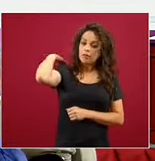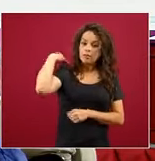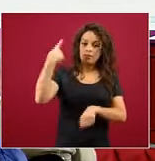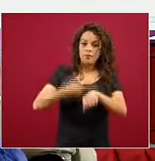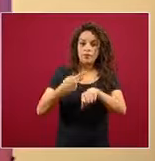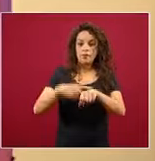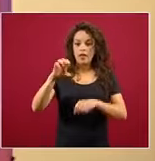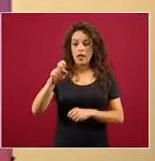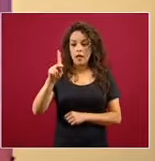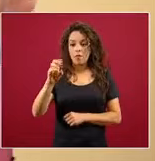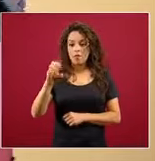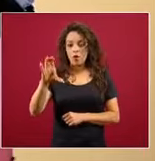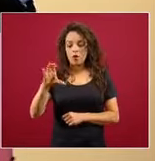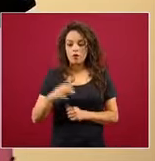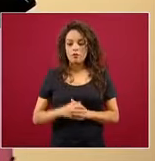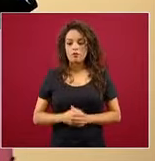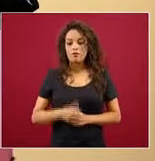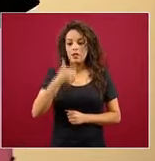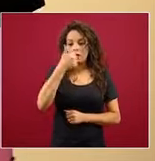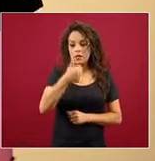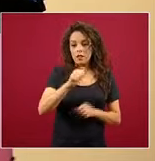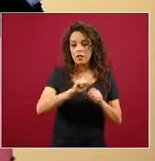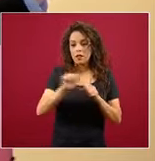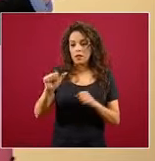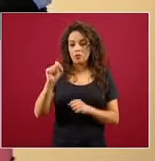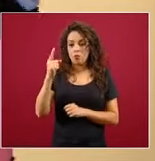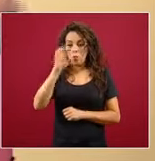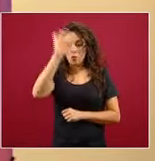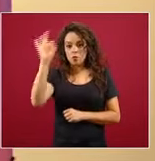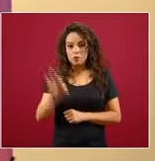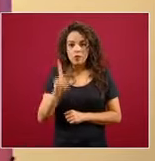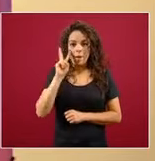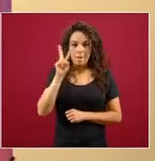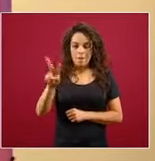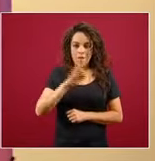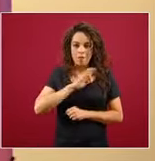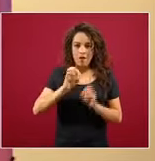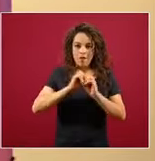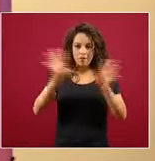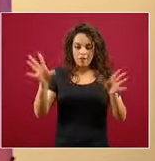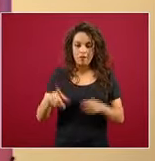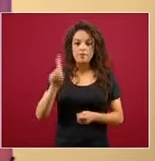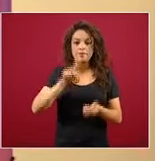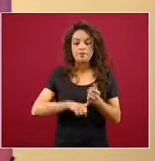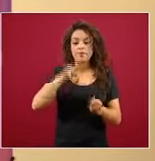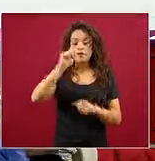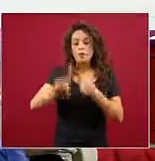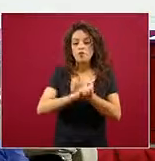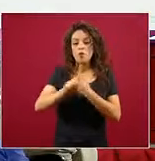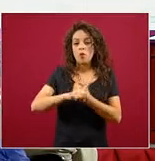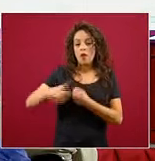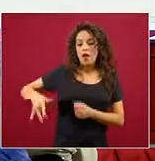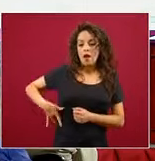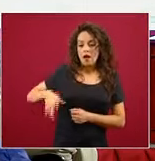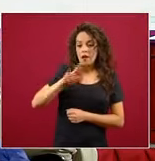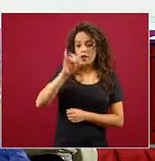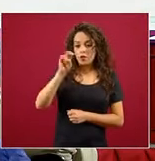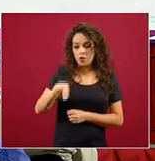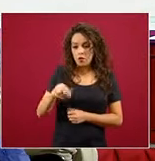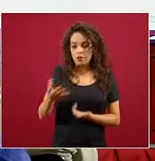contra 1%, la enfermedad cardiovascular 5 contra 1, la insuficiencia renal crónica 4 contra 1%.